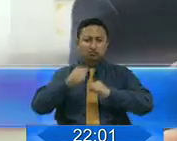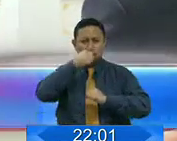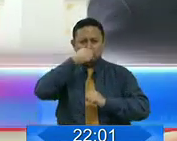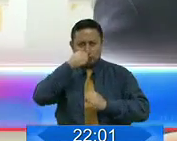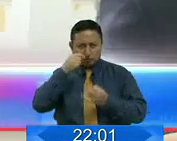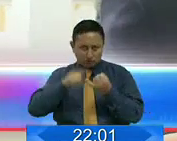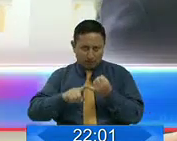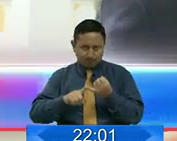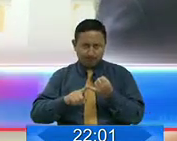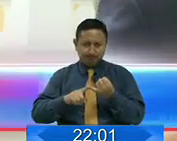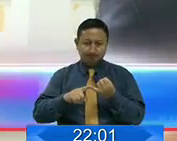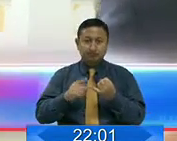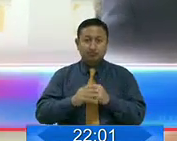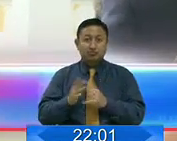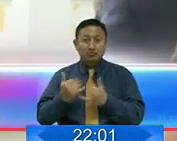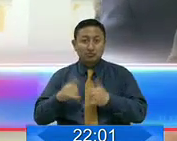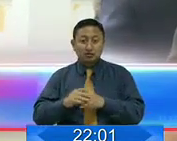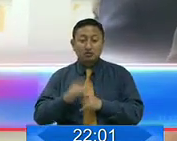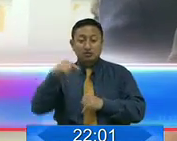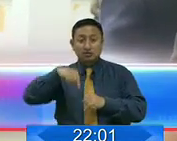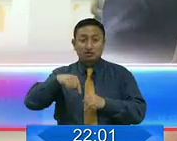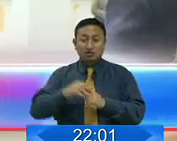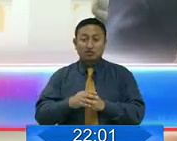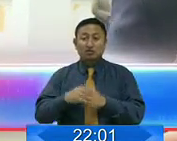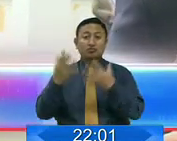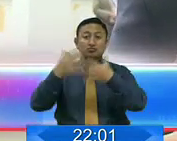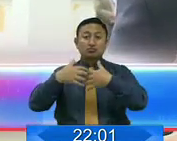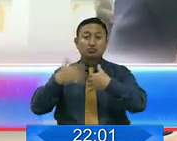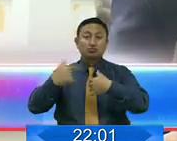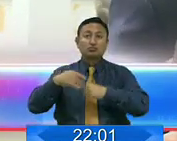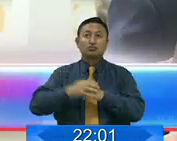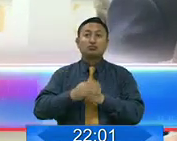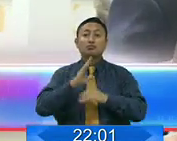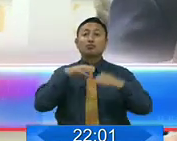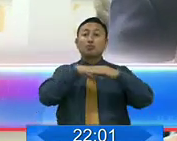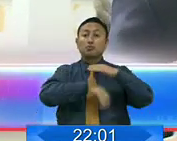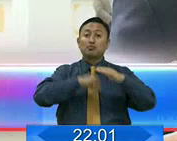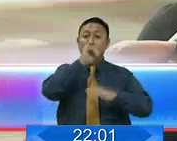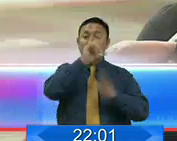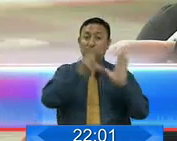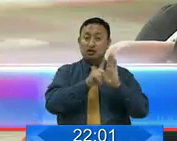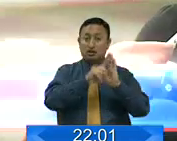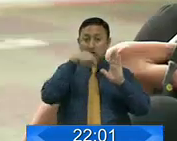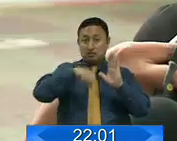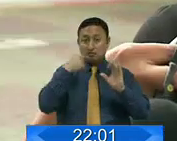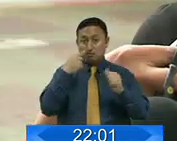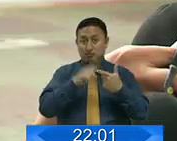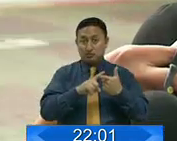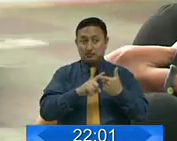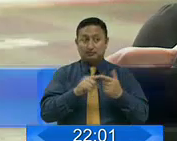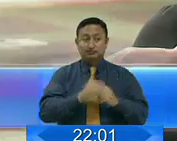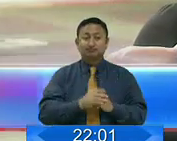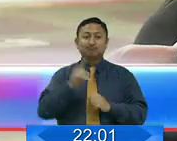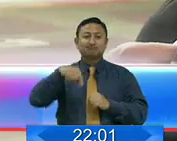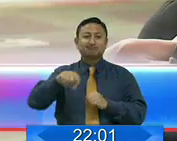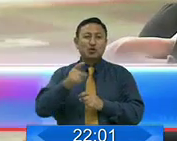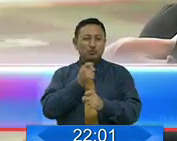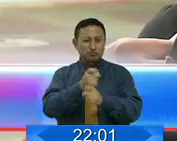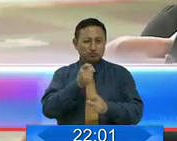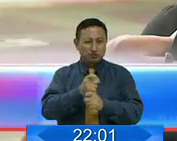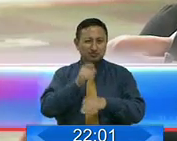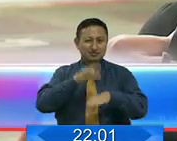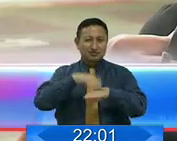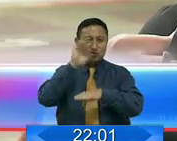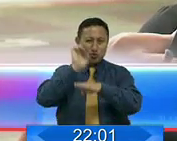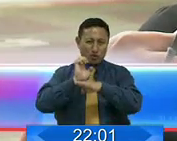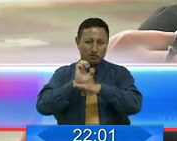que sigan tratando de hacer prosperar la minería ilegal dentro del país. Es la presión que puede existir sobre el